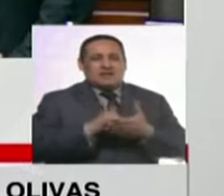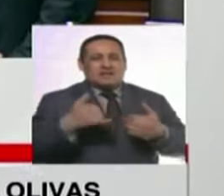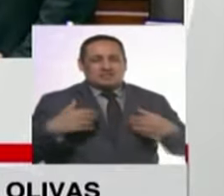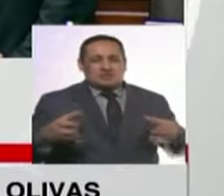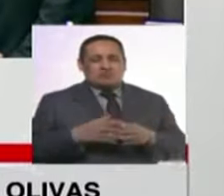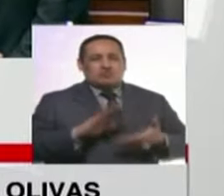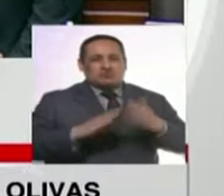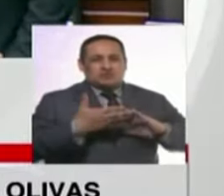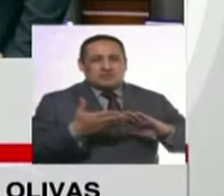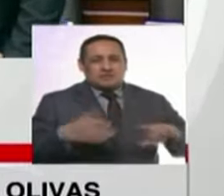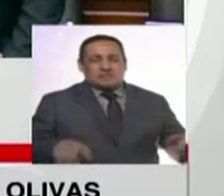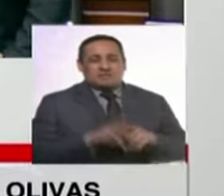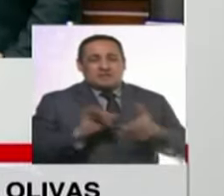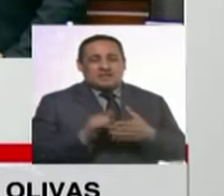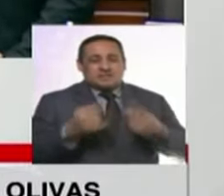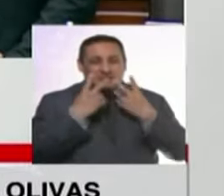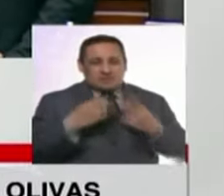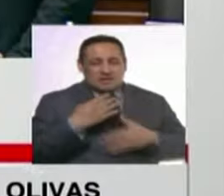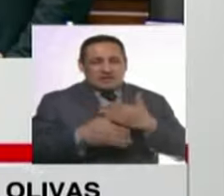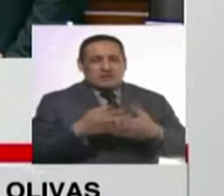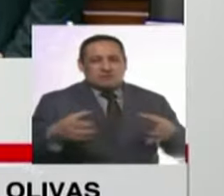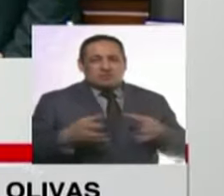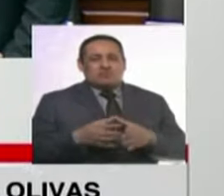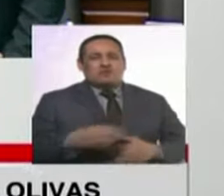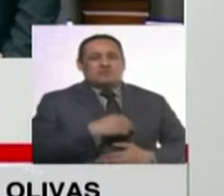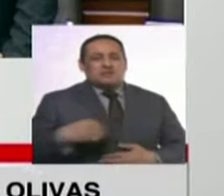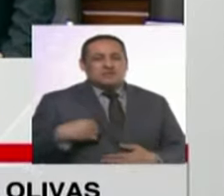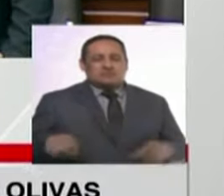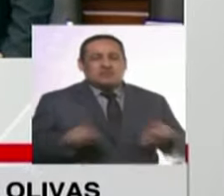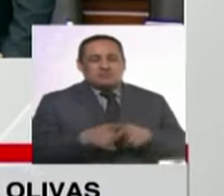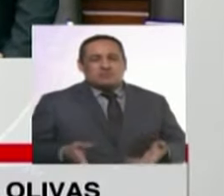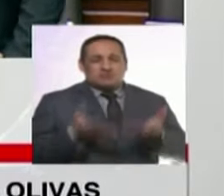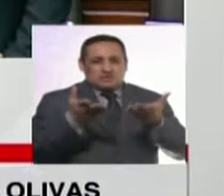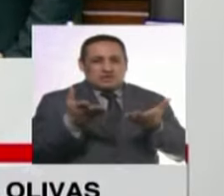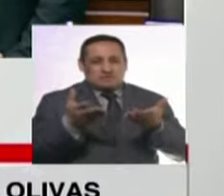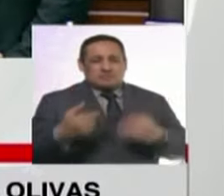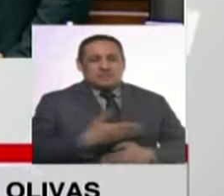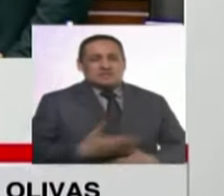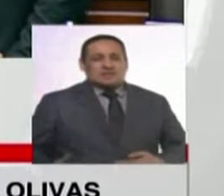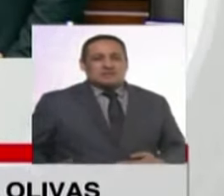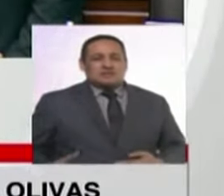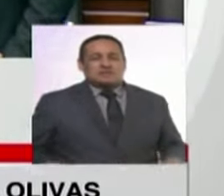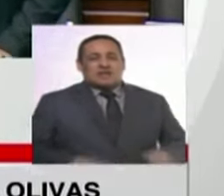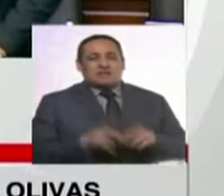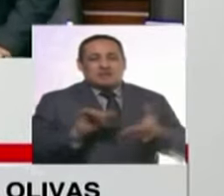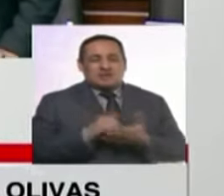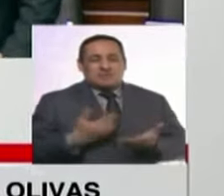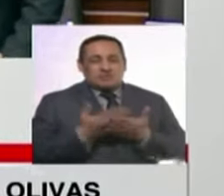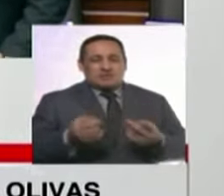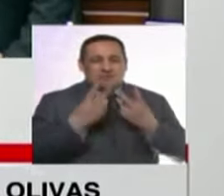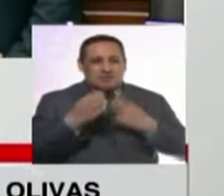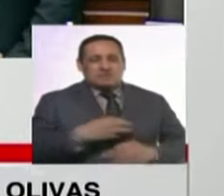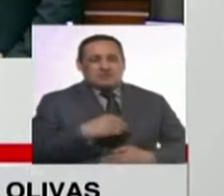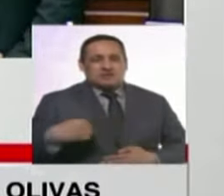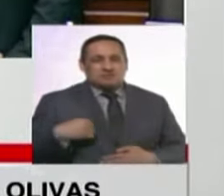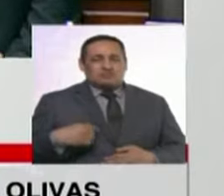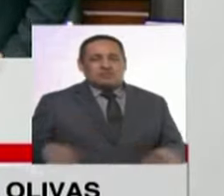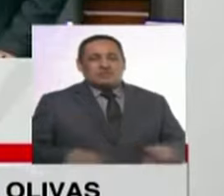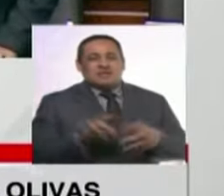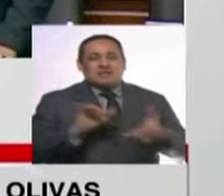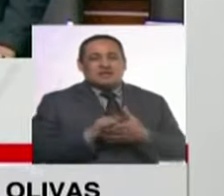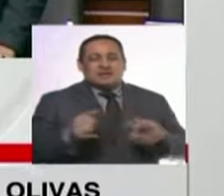nuestra sociedad y en plazo al ministro por internet y por su intermedio presidenta en plazo al ministro el